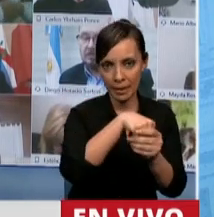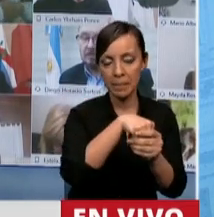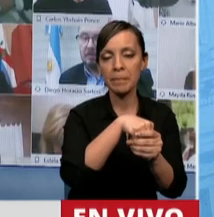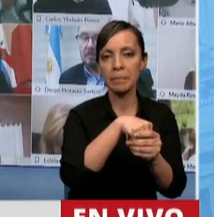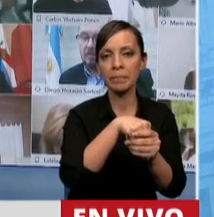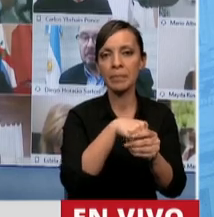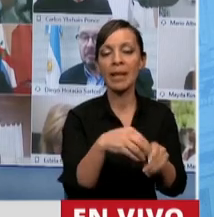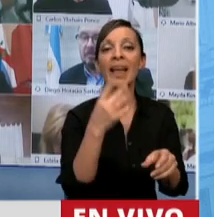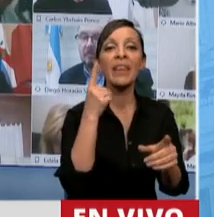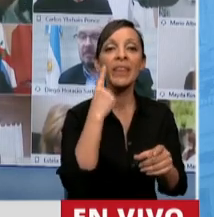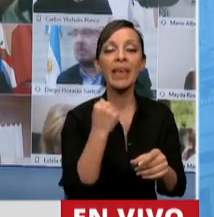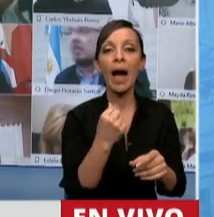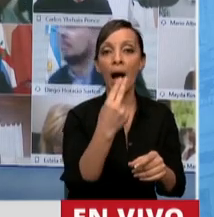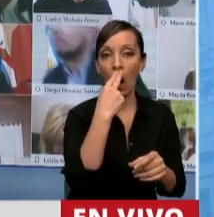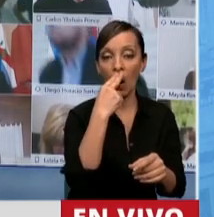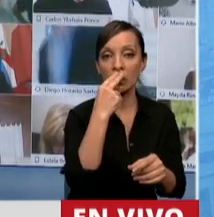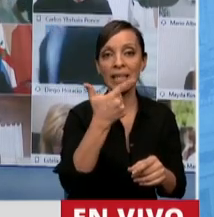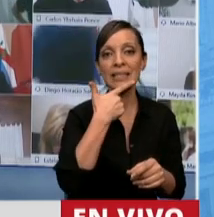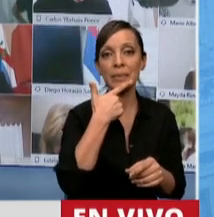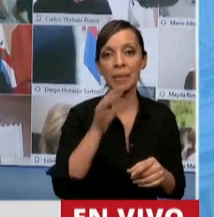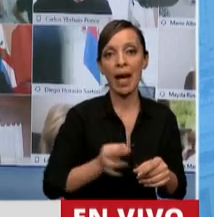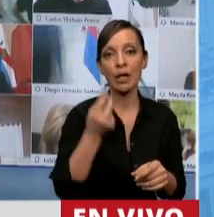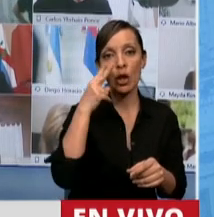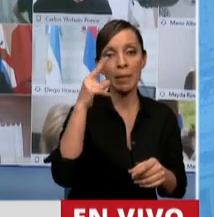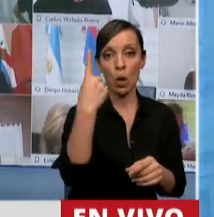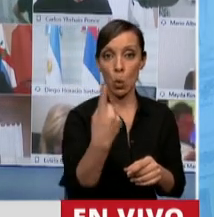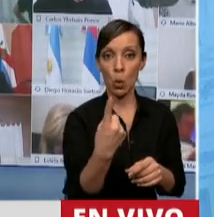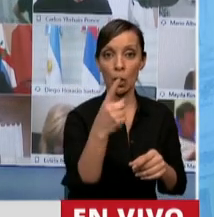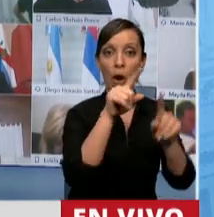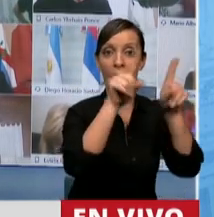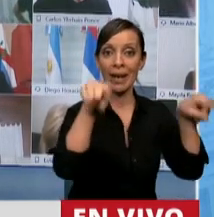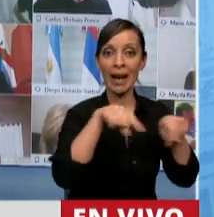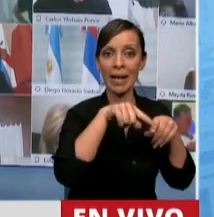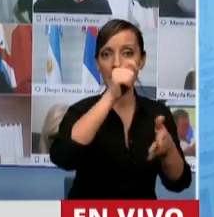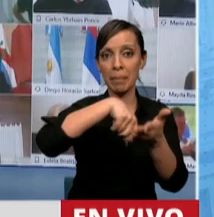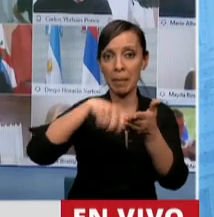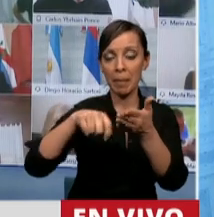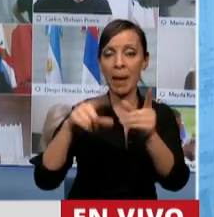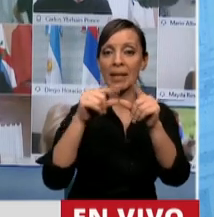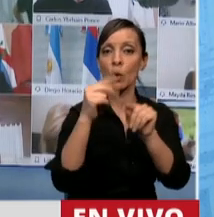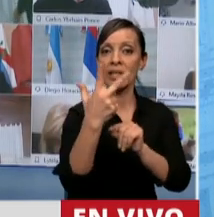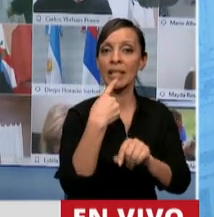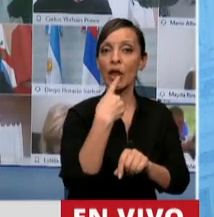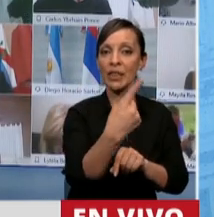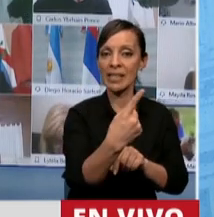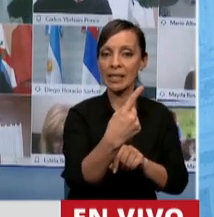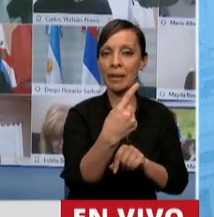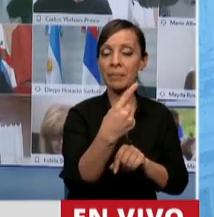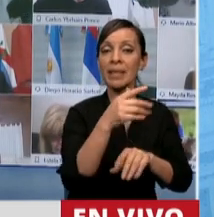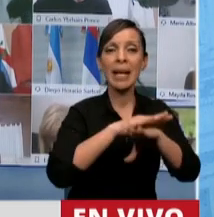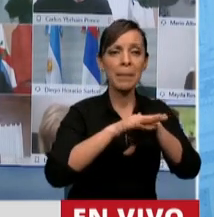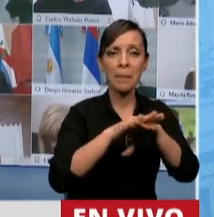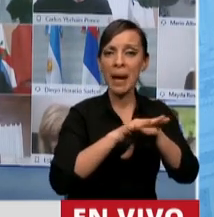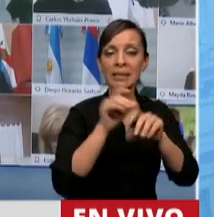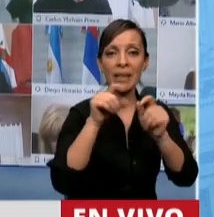el 11 de septiembre del 2001 adoptaron esa Carta Interamericana de la Democracia, que en su artículo tercero dice que son elementos esenciales de la